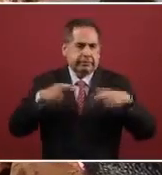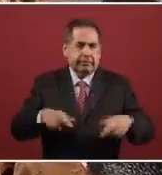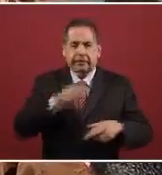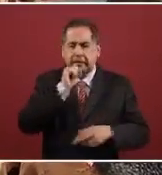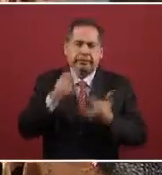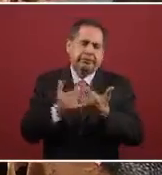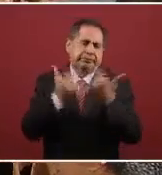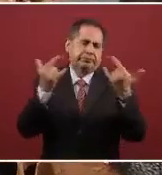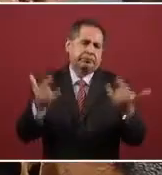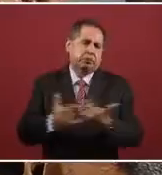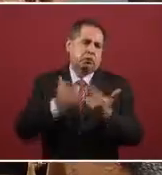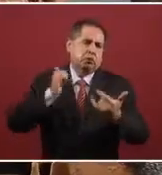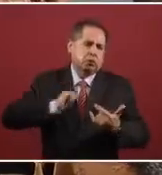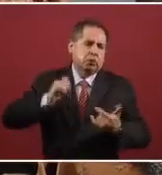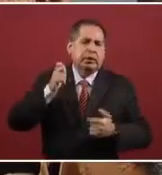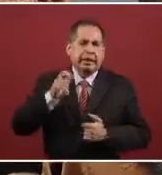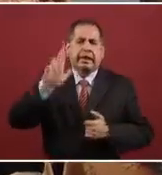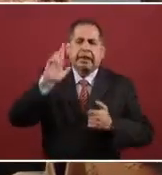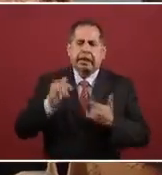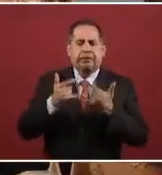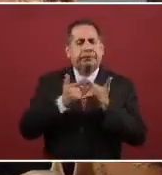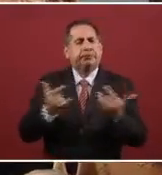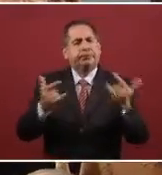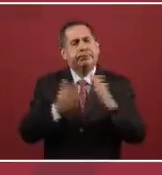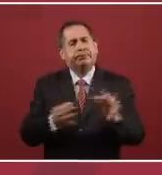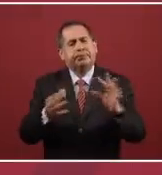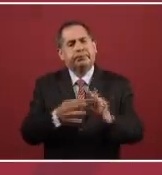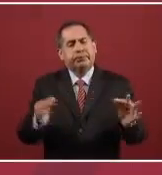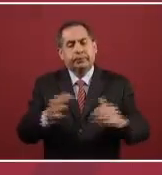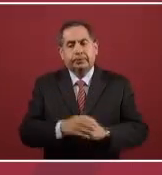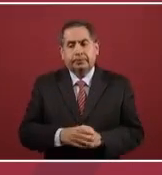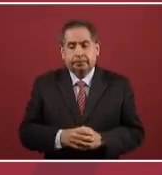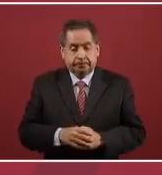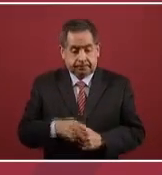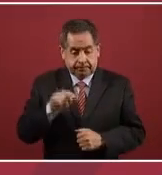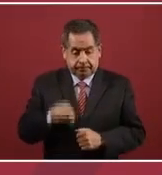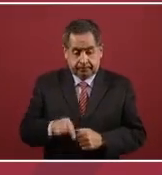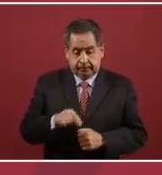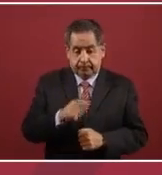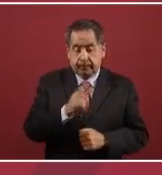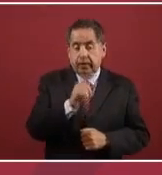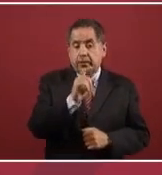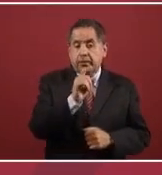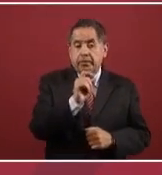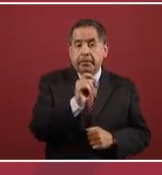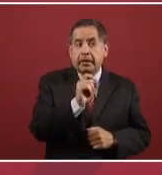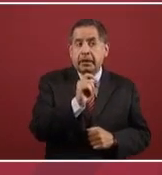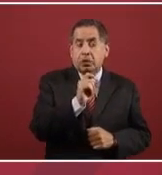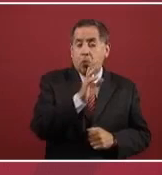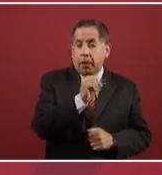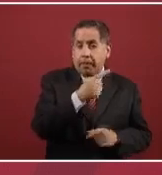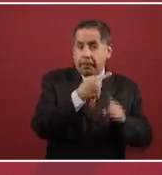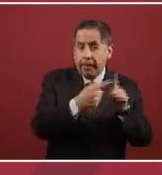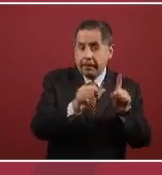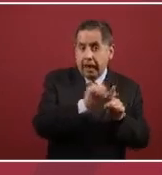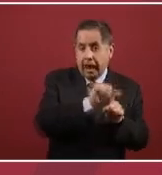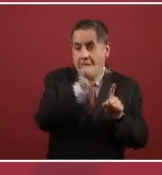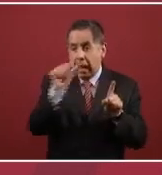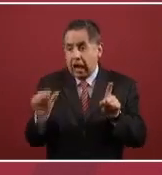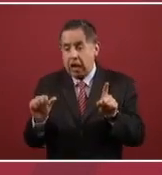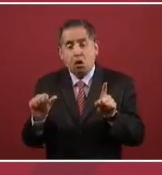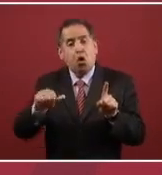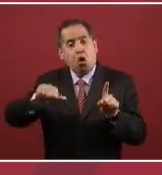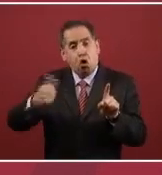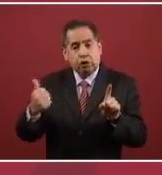históricas. La transmisión fundamental es de las 21:30 horas hasta las